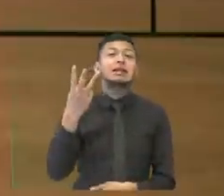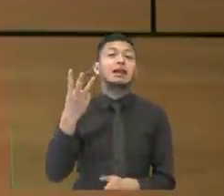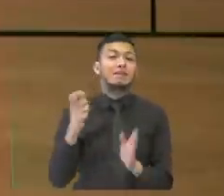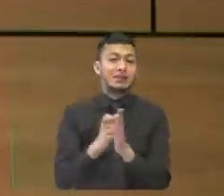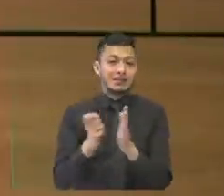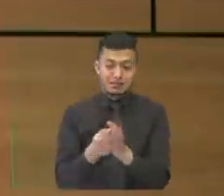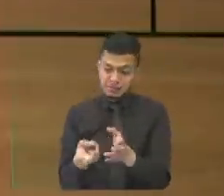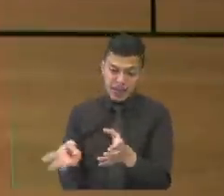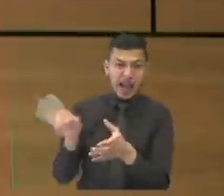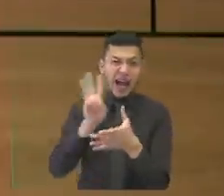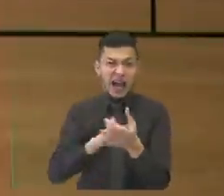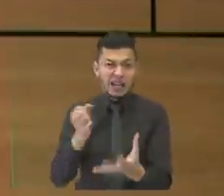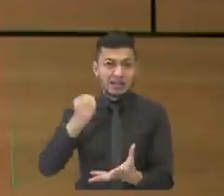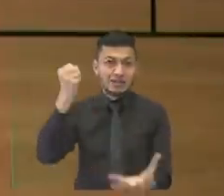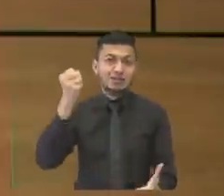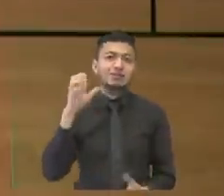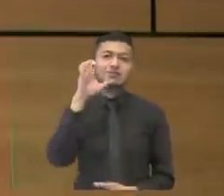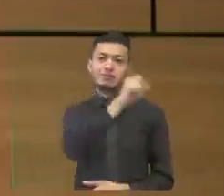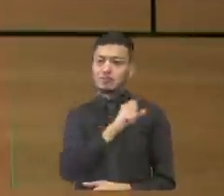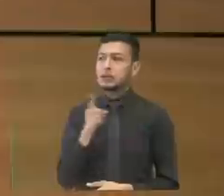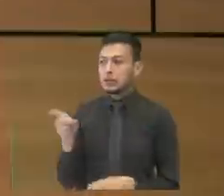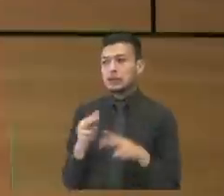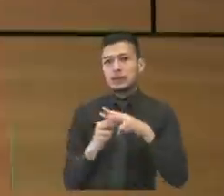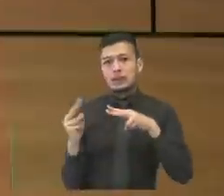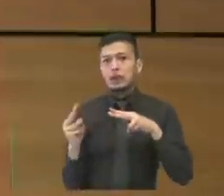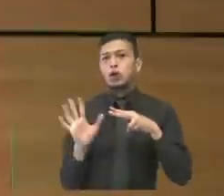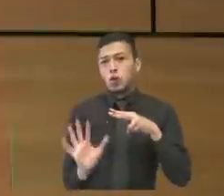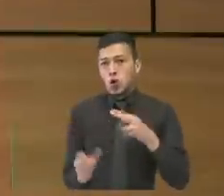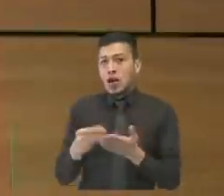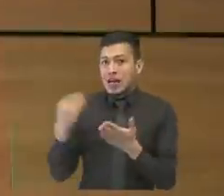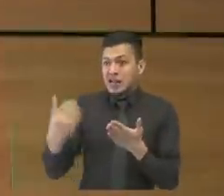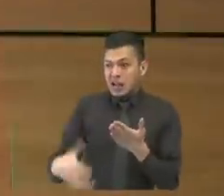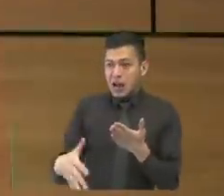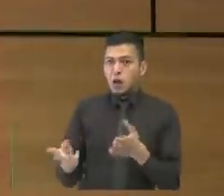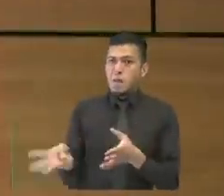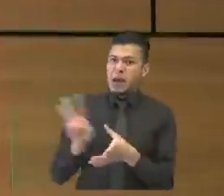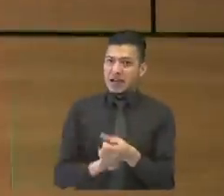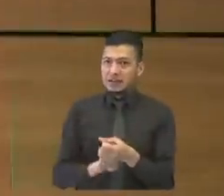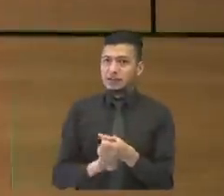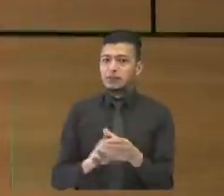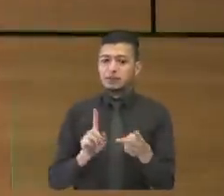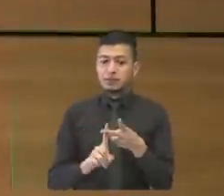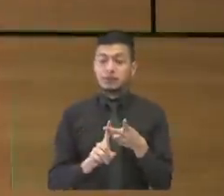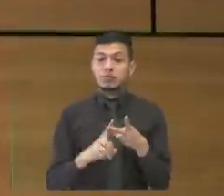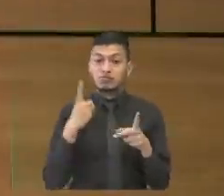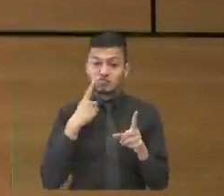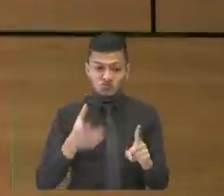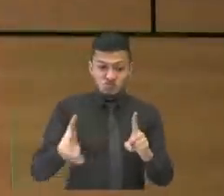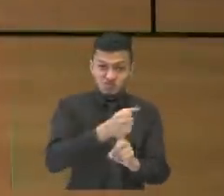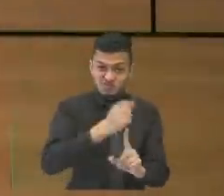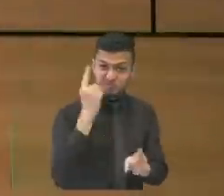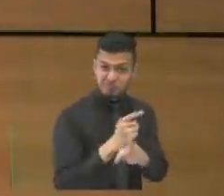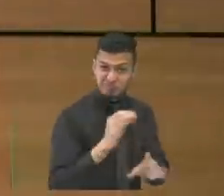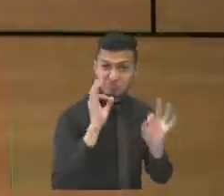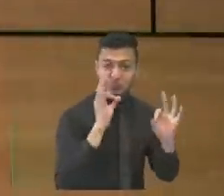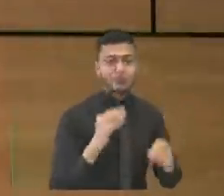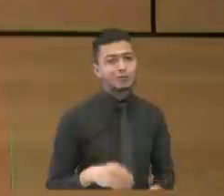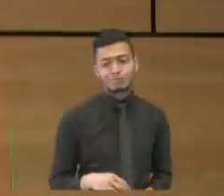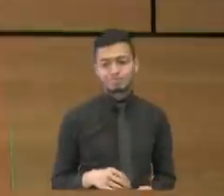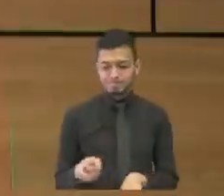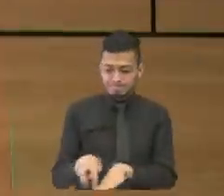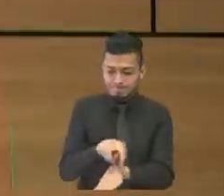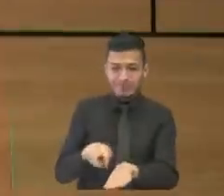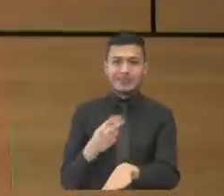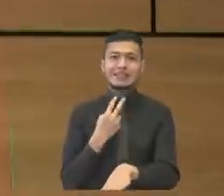es un juguete 3 veces más caro y muchas veces menos eficiente en términos de los viajes o de la